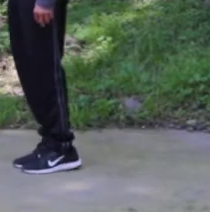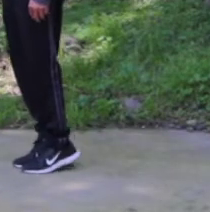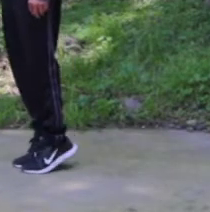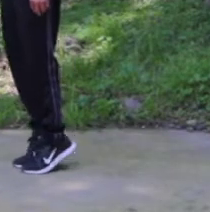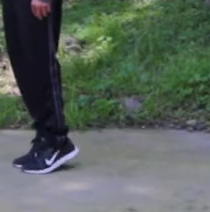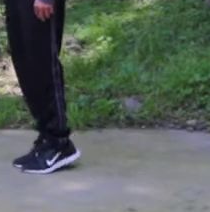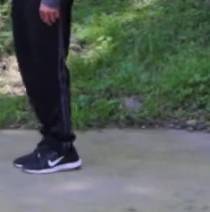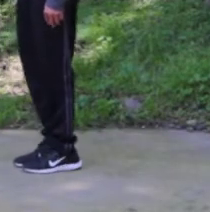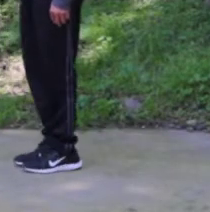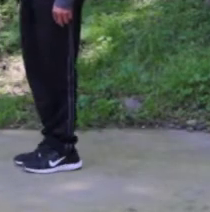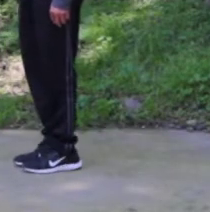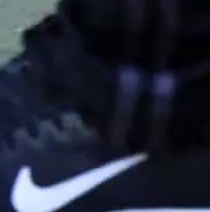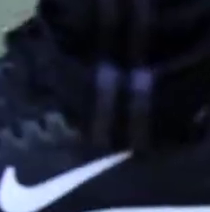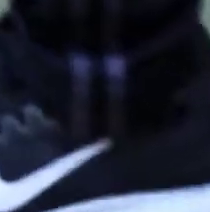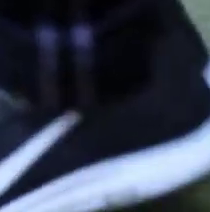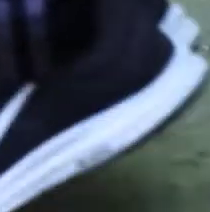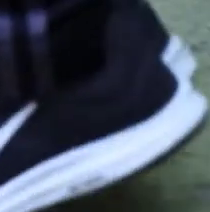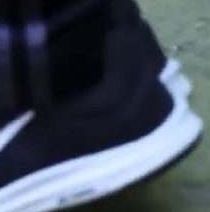Muy bien.